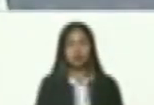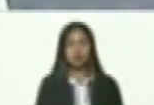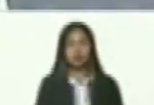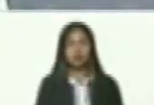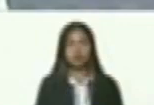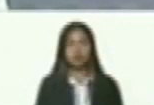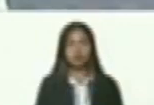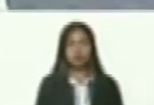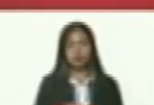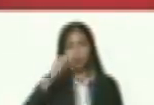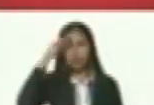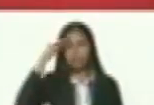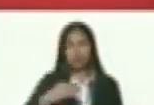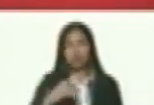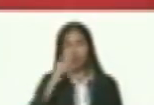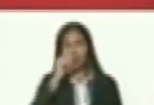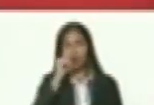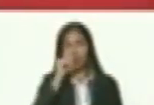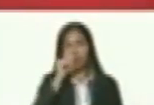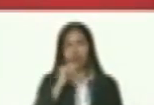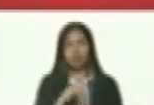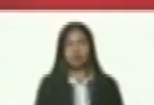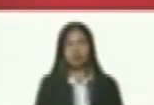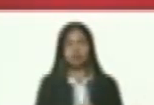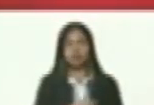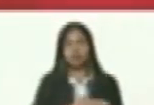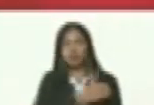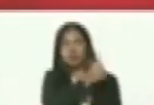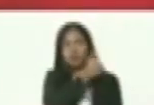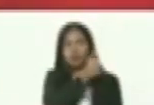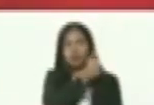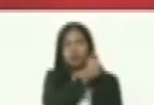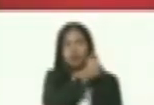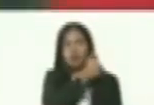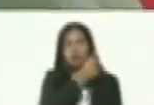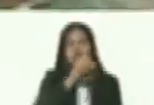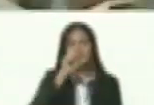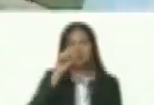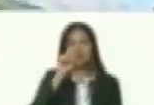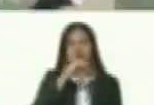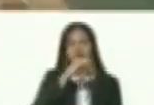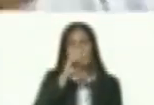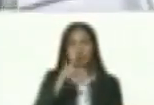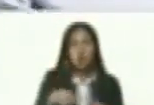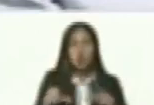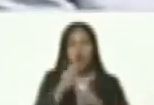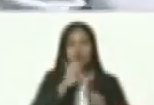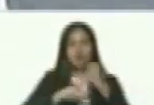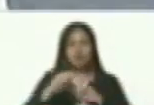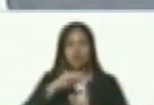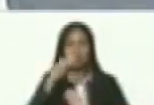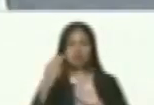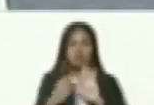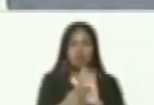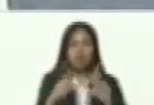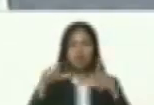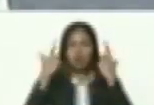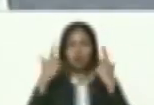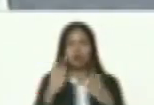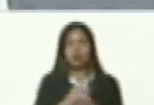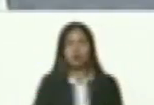Vicealmirante Gustavo Romero Matamoros, jefe de la Zona de Defensa Integral de La